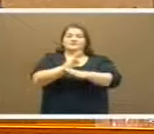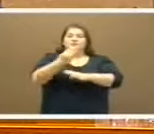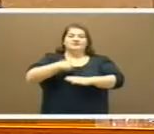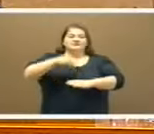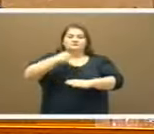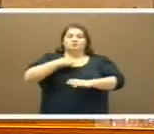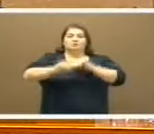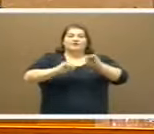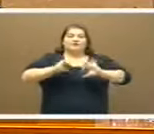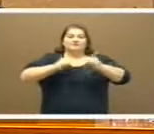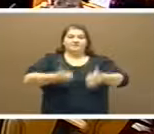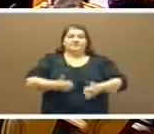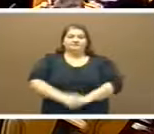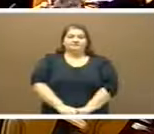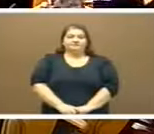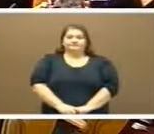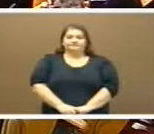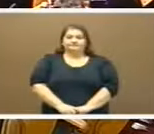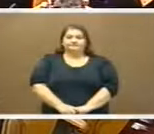parlamentario. Entramos en votación.